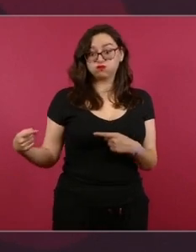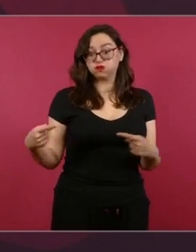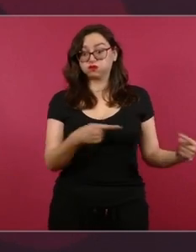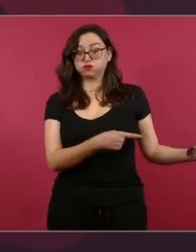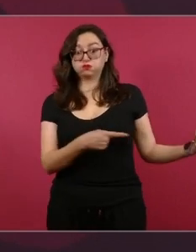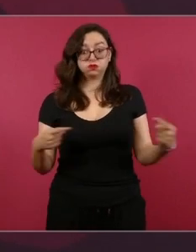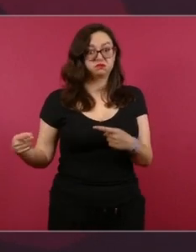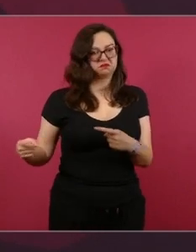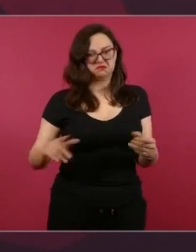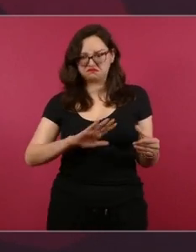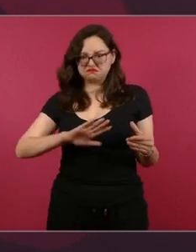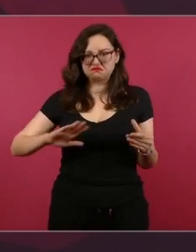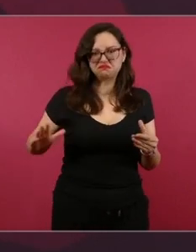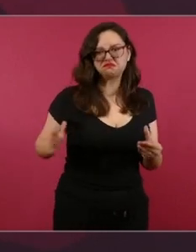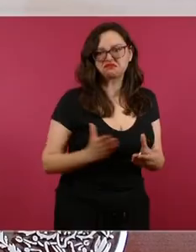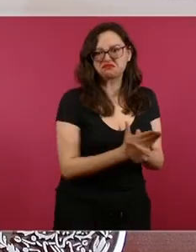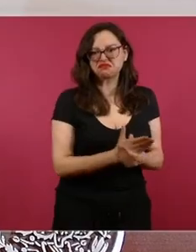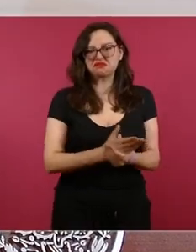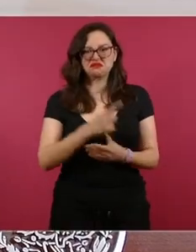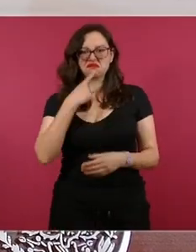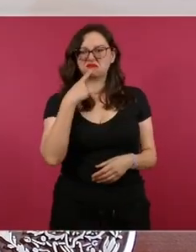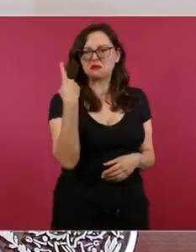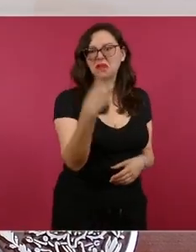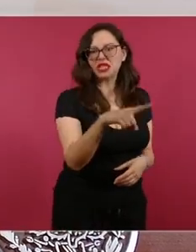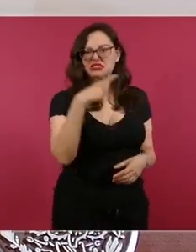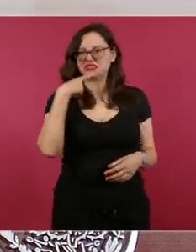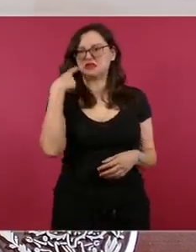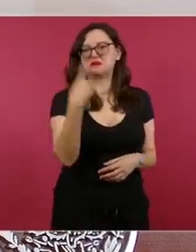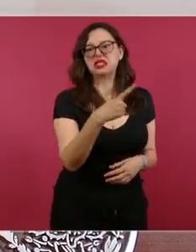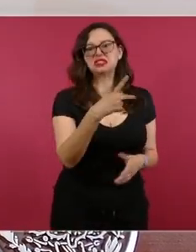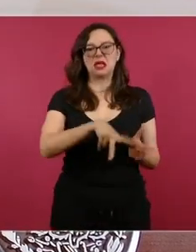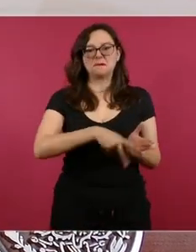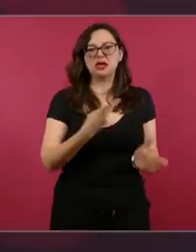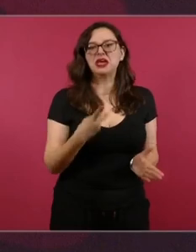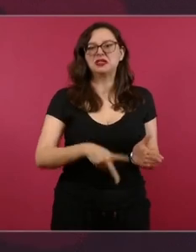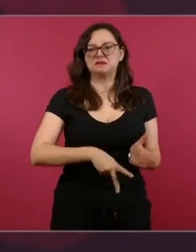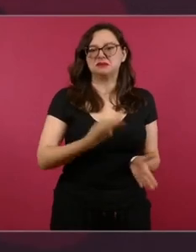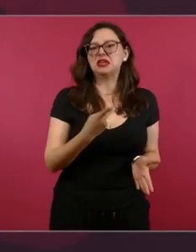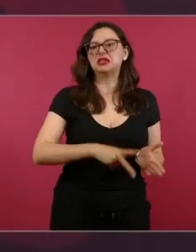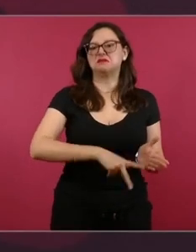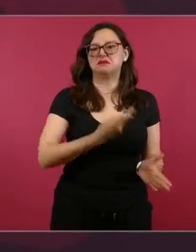expedientes abiertos, o sea, acusaciones una tras otra.